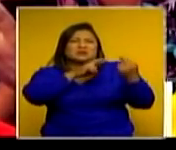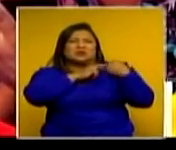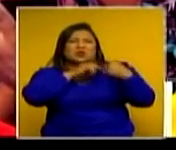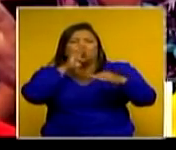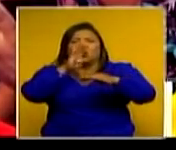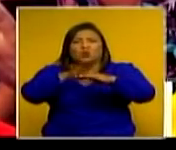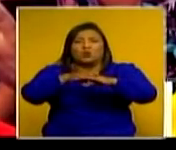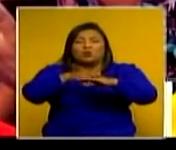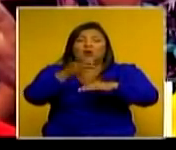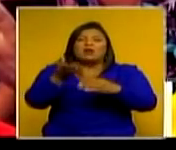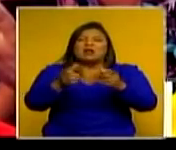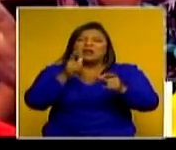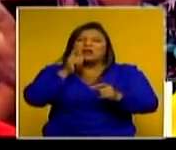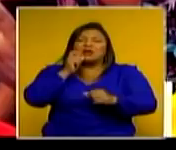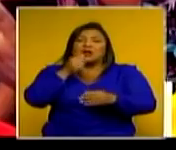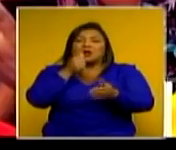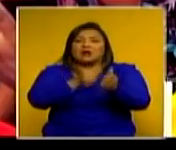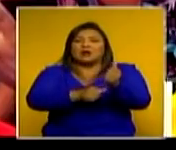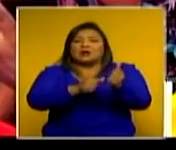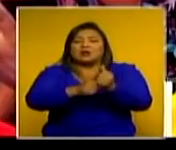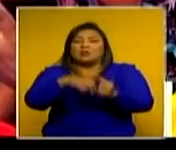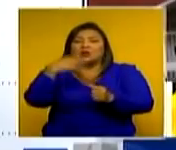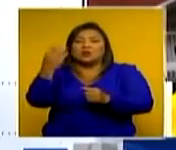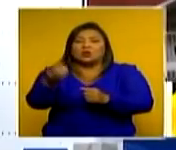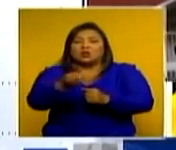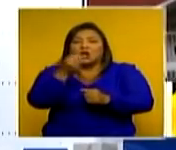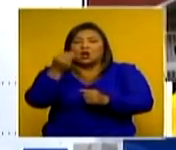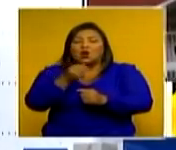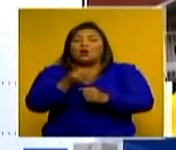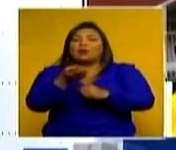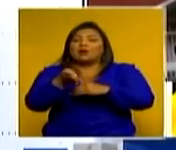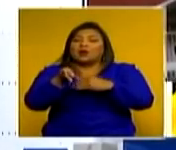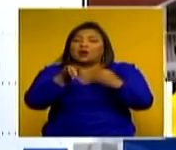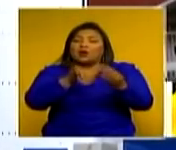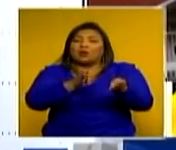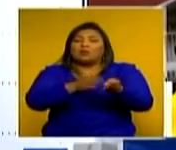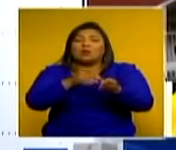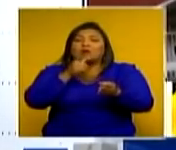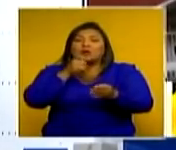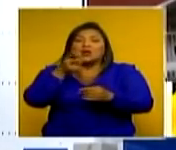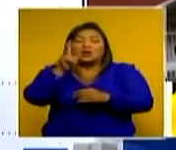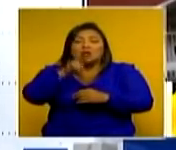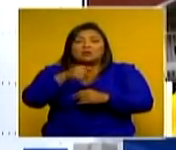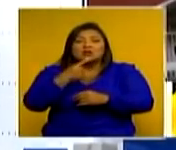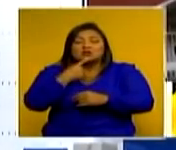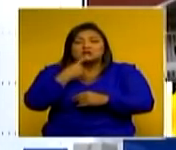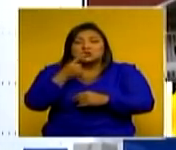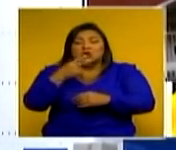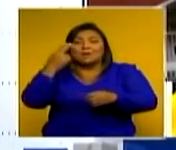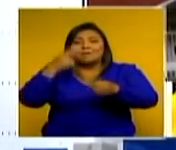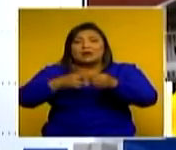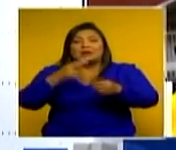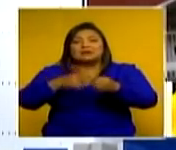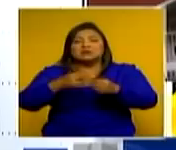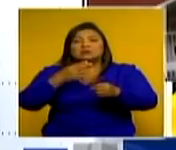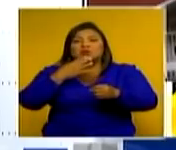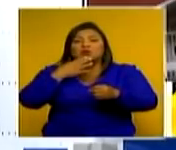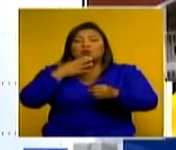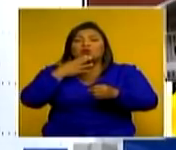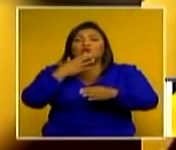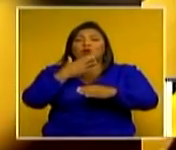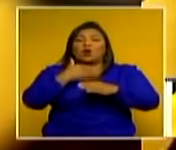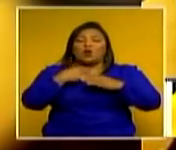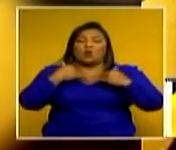habría sido el hermano del joven reality fallecido quien también se dijo participó como correo humano